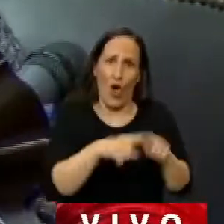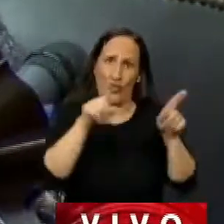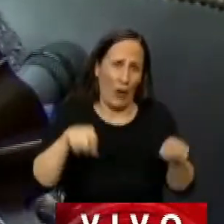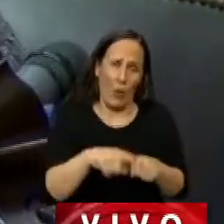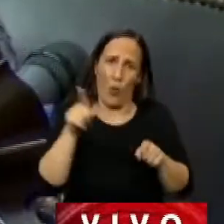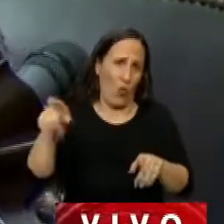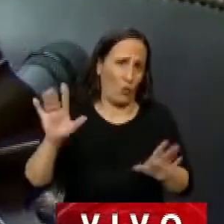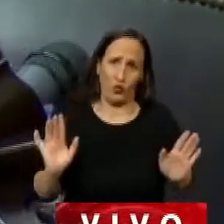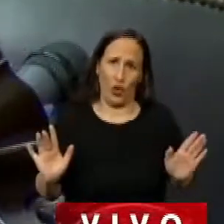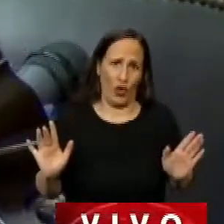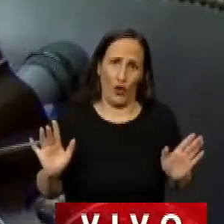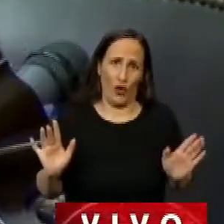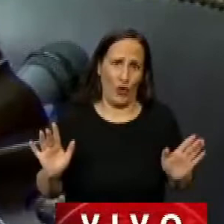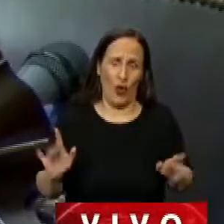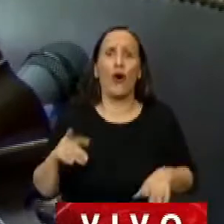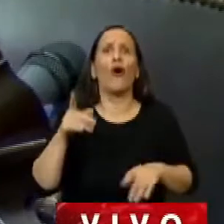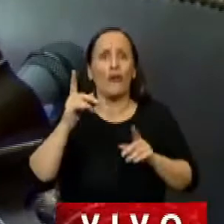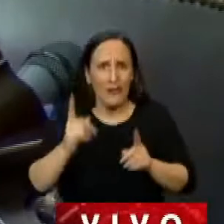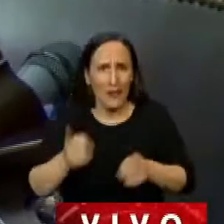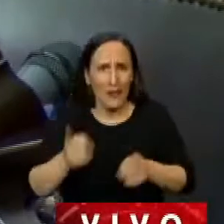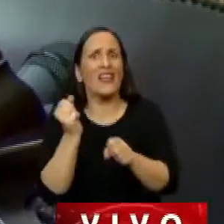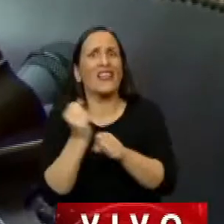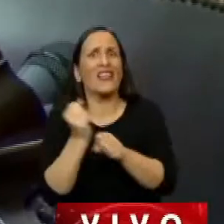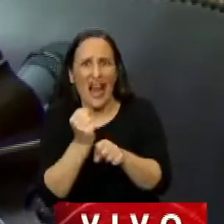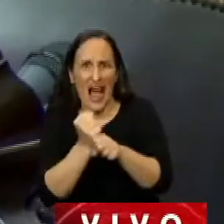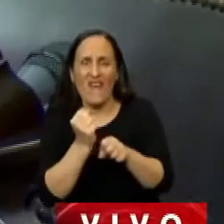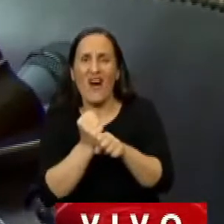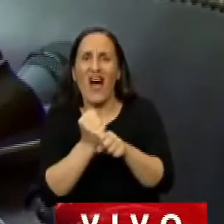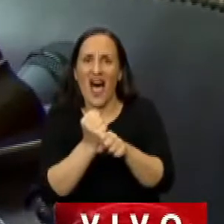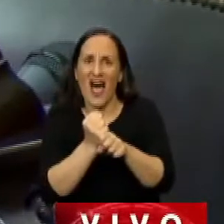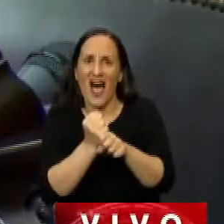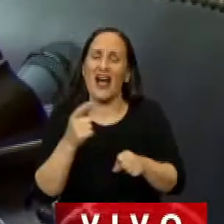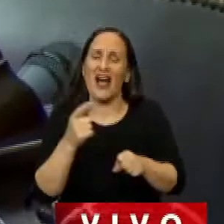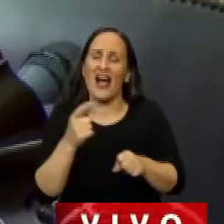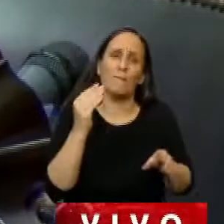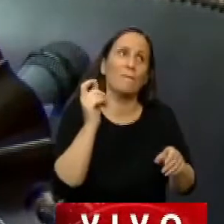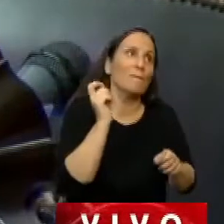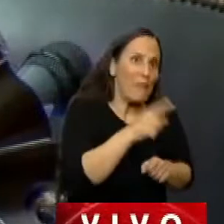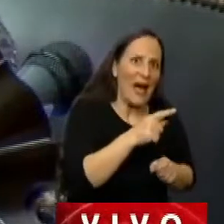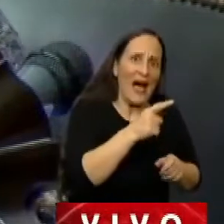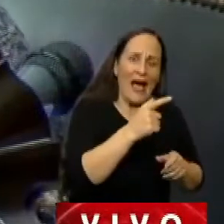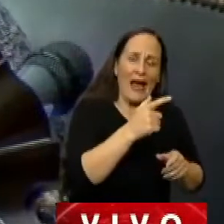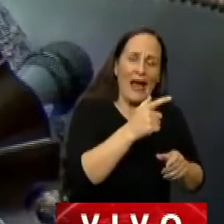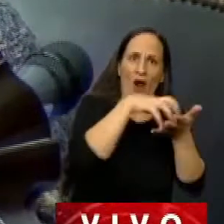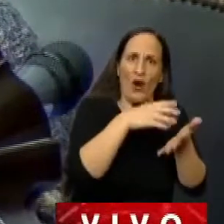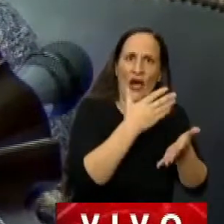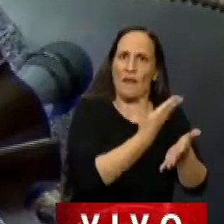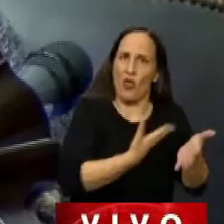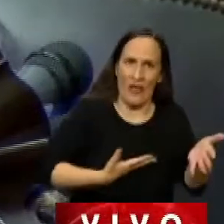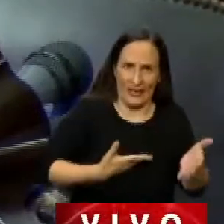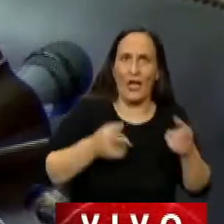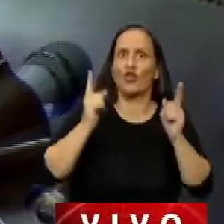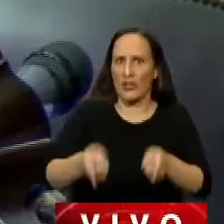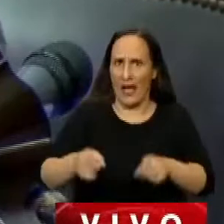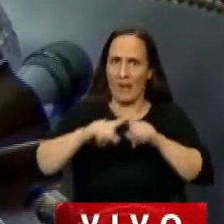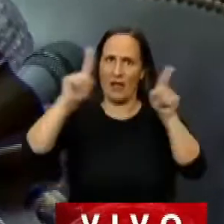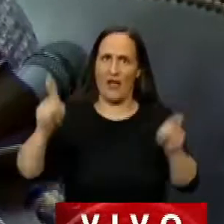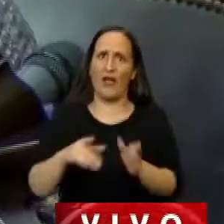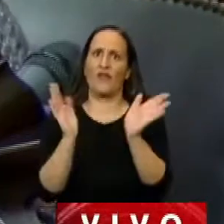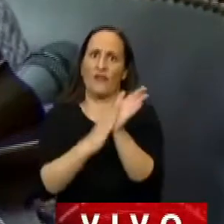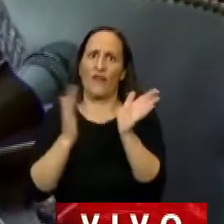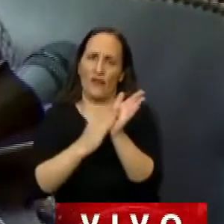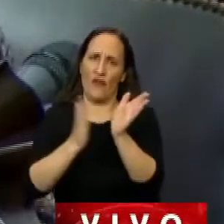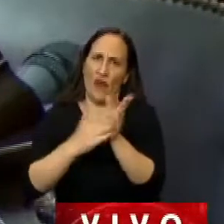monotributistas, incluso cuando trabajan hasta para instituciones del Estado. Impresionante, ¿no? Y